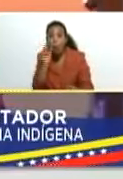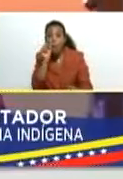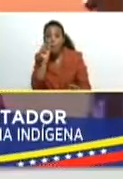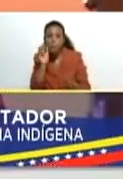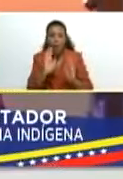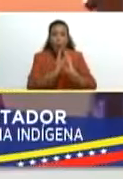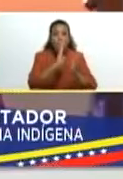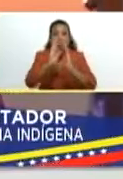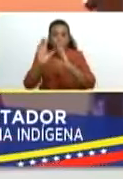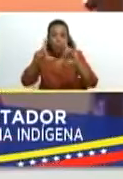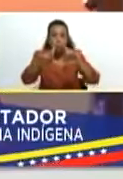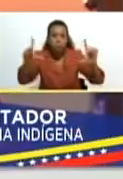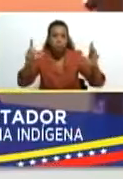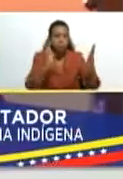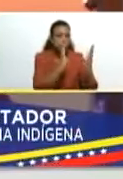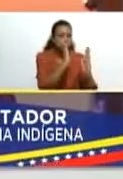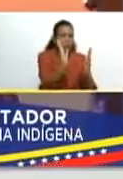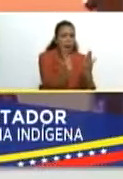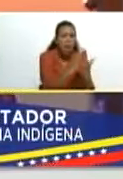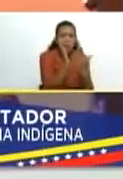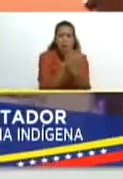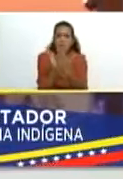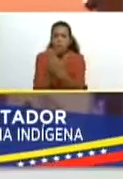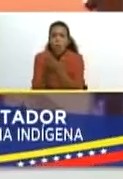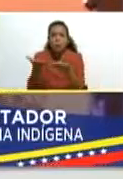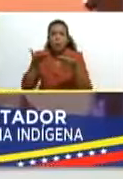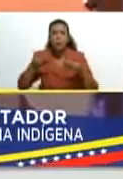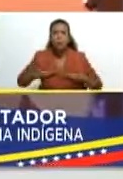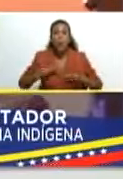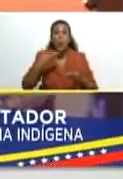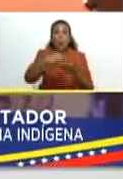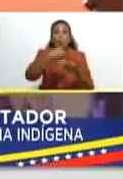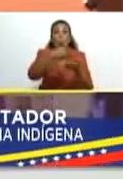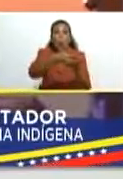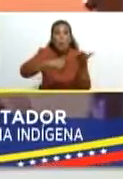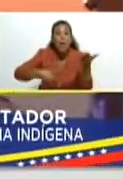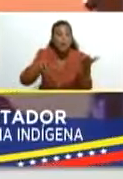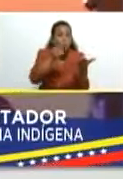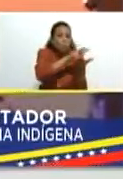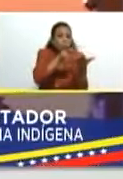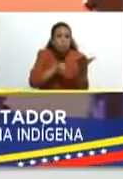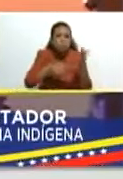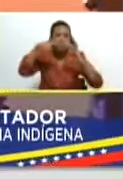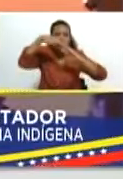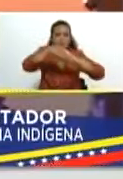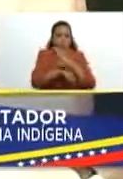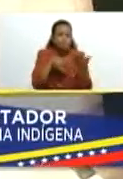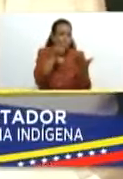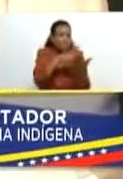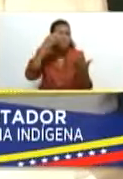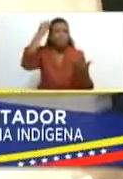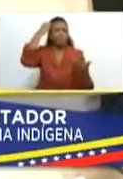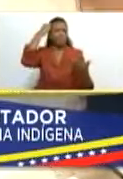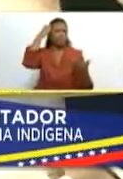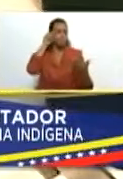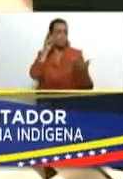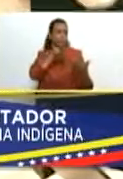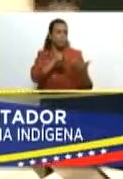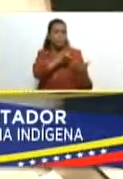una biblioteca completa y me han entregado un documento que voy a estudiar a profundidad para de